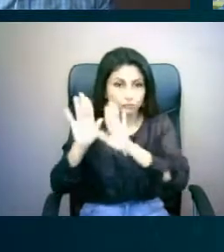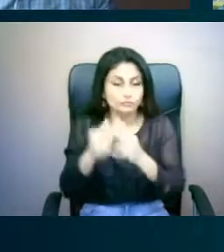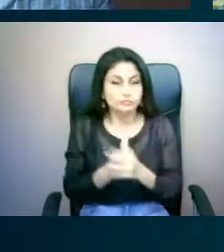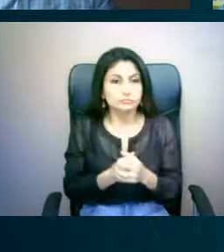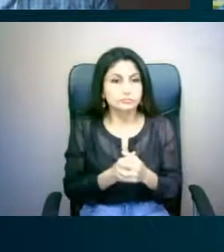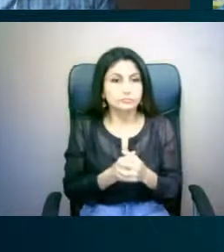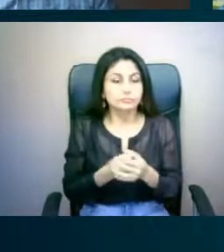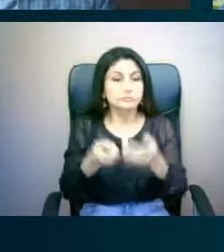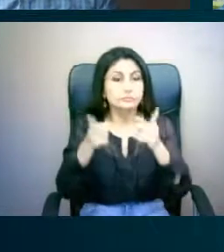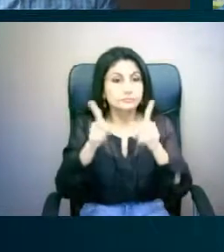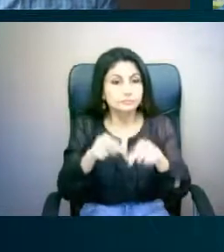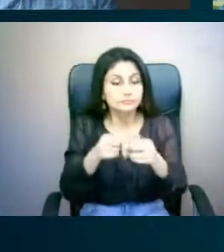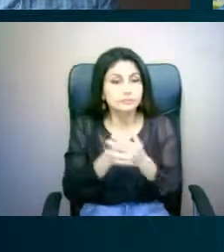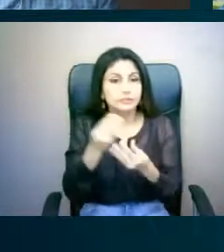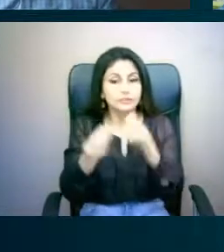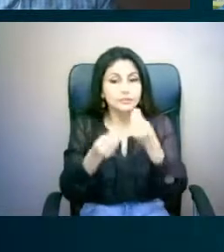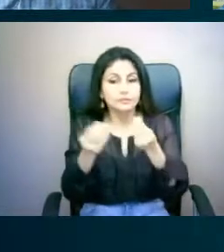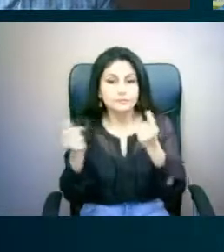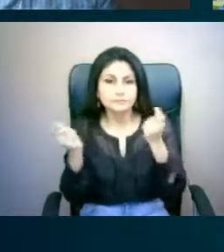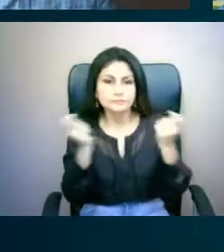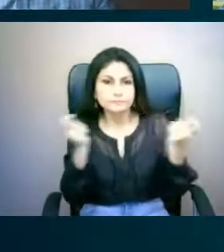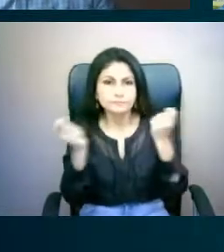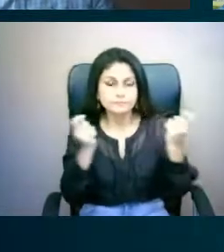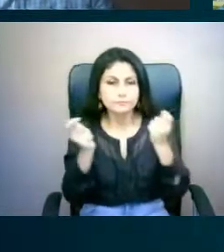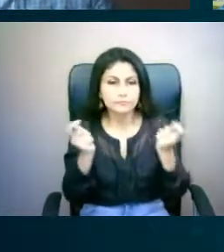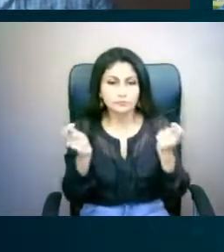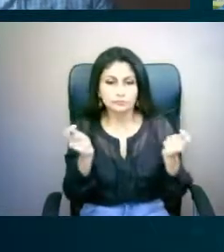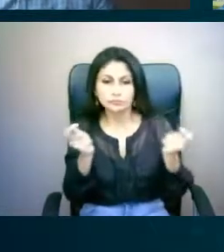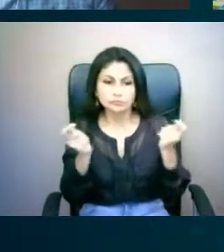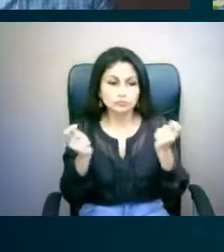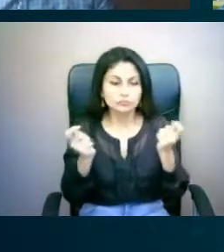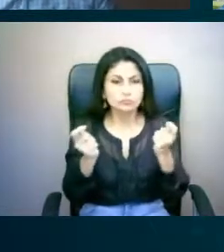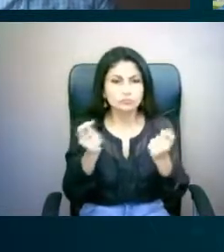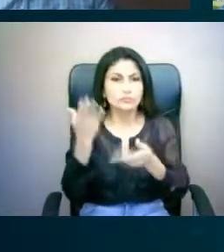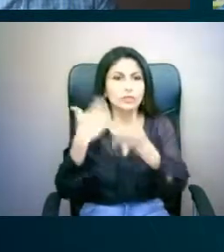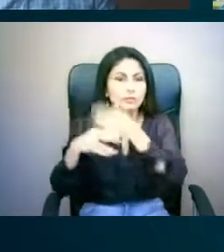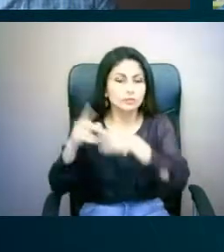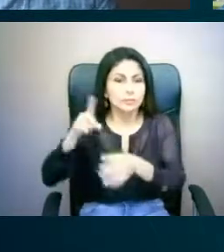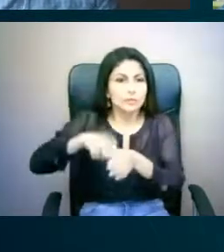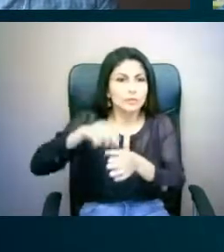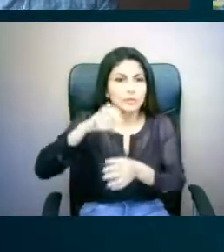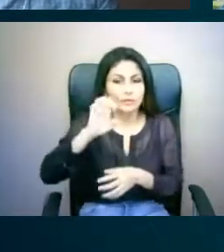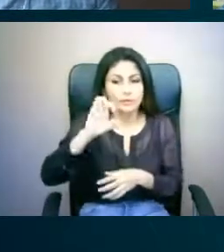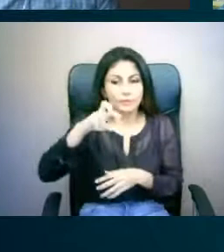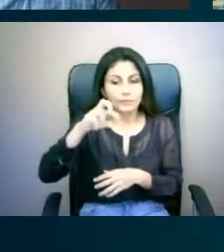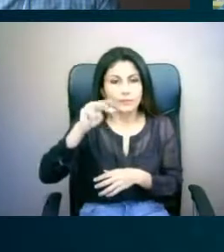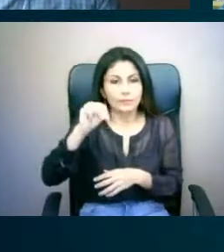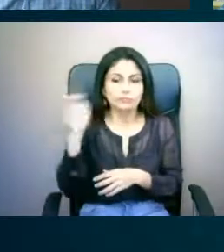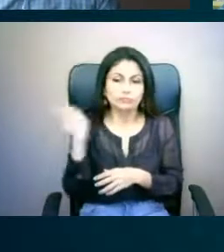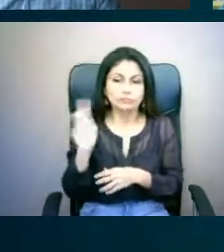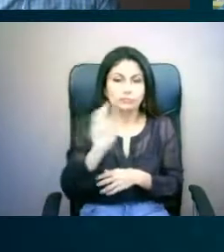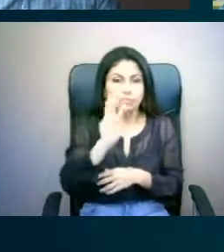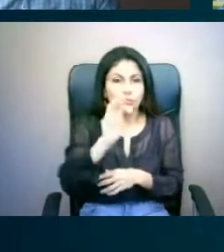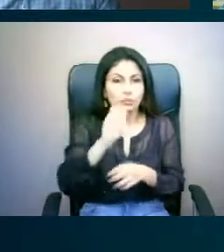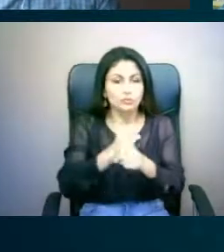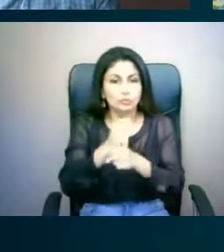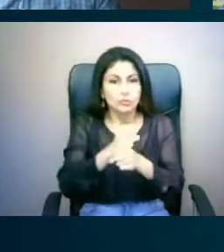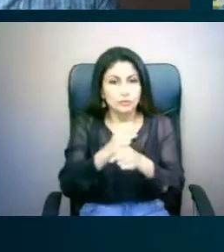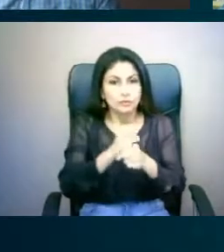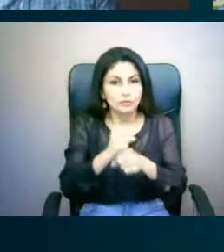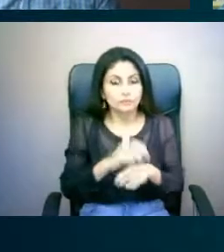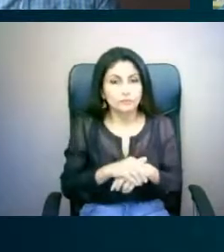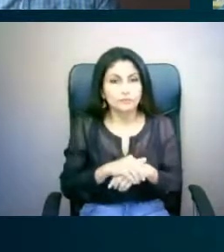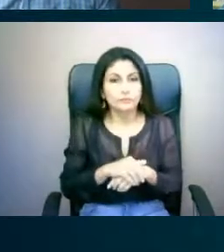en la gestión regulatoria. Ella ha trabajado en la organización por 8 años. El ingeniero Alberto Chong,